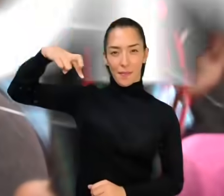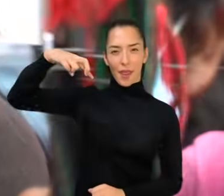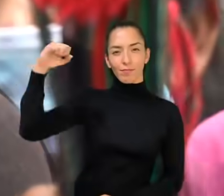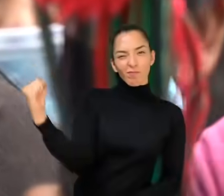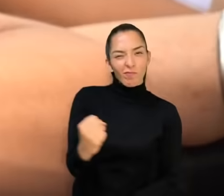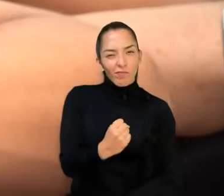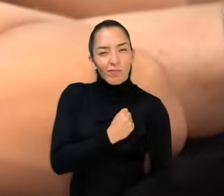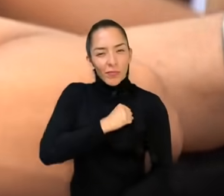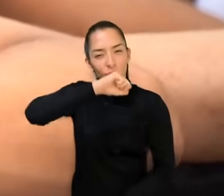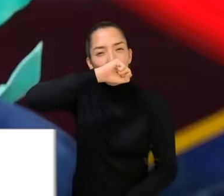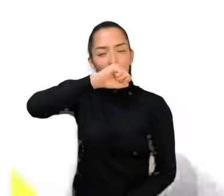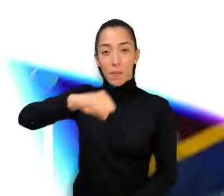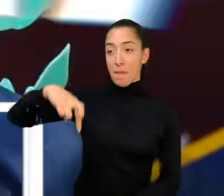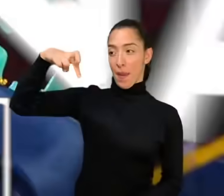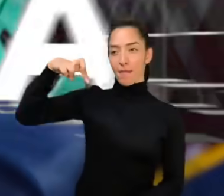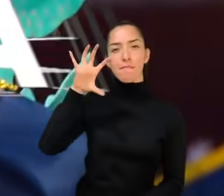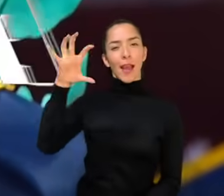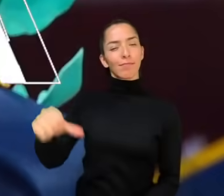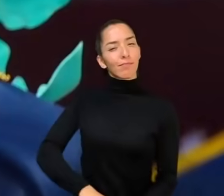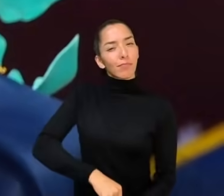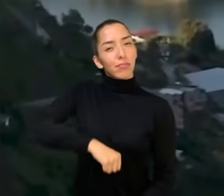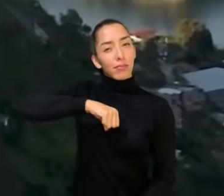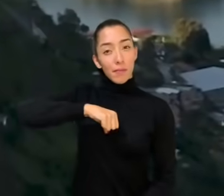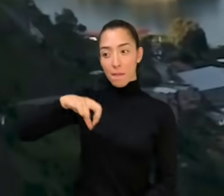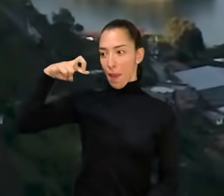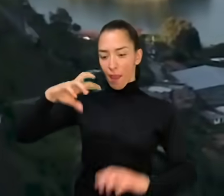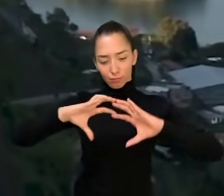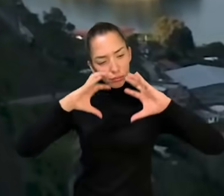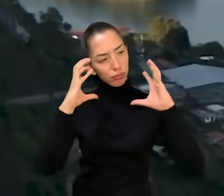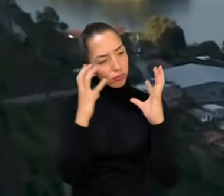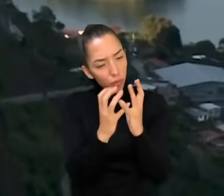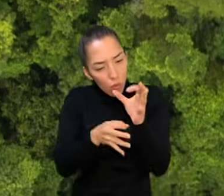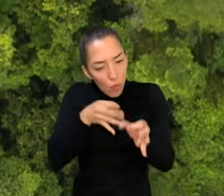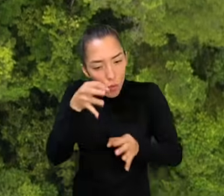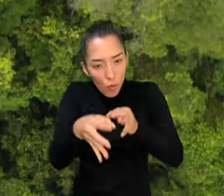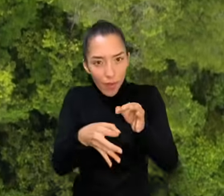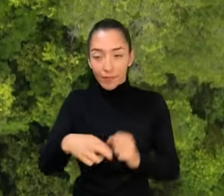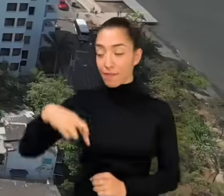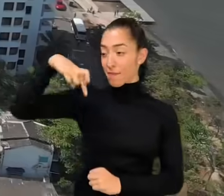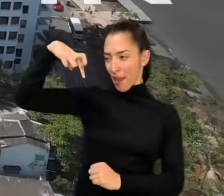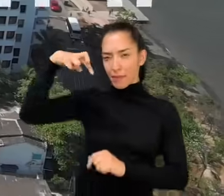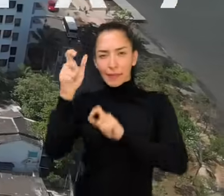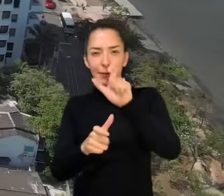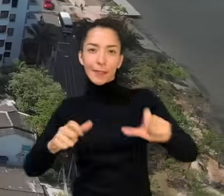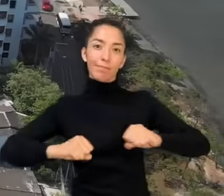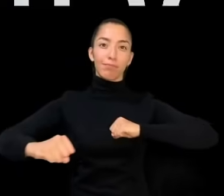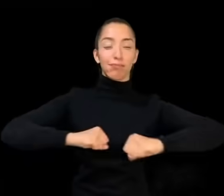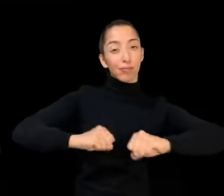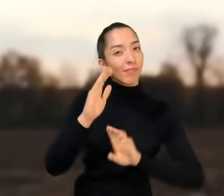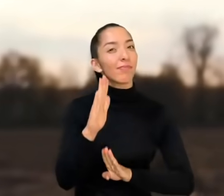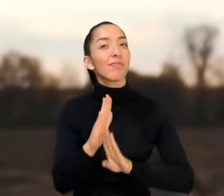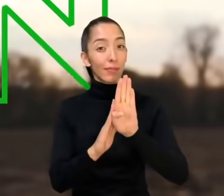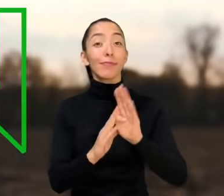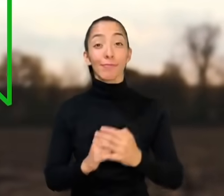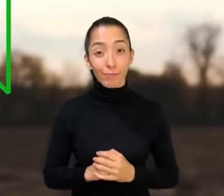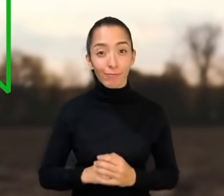Con P de pasión, de patria plena, P de planeta y preservar, de pueblo progresando a